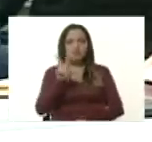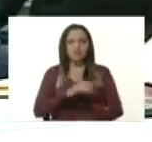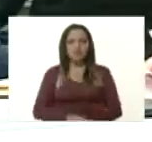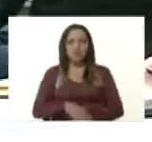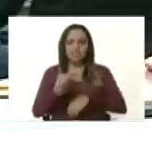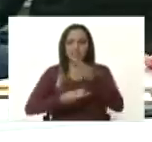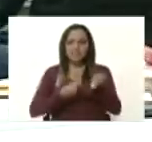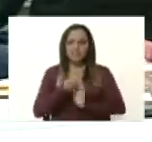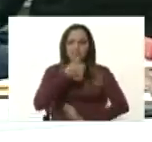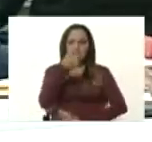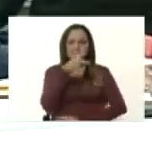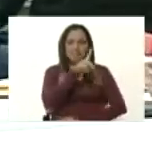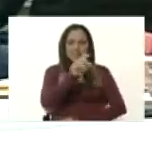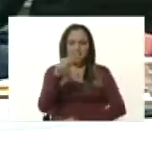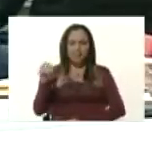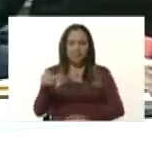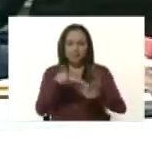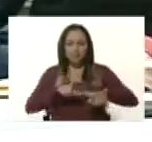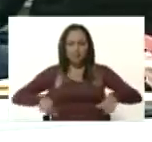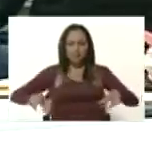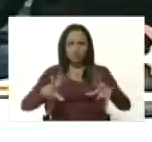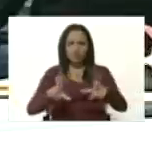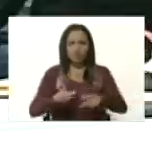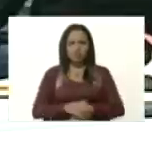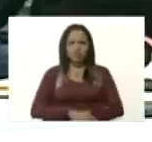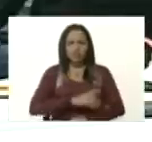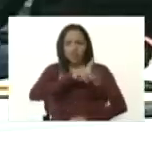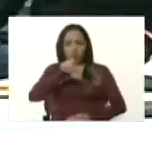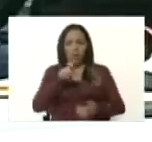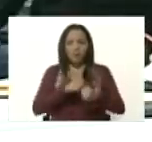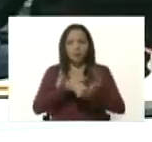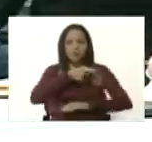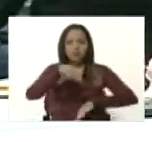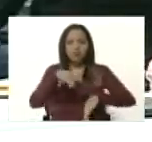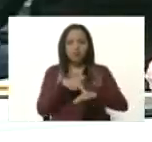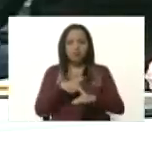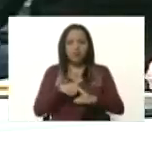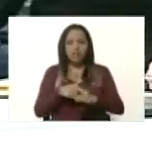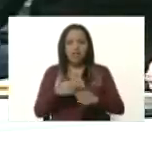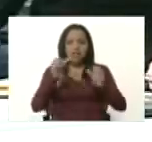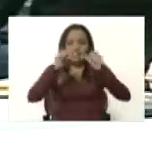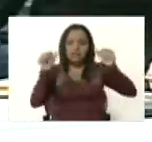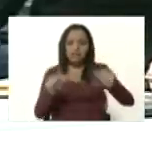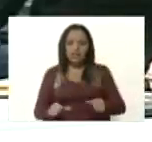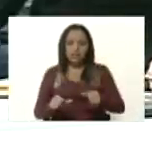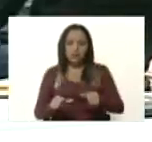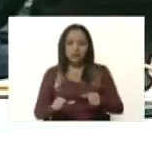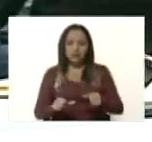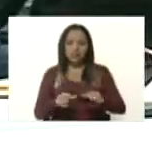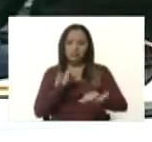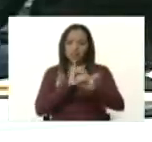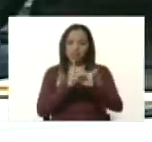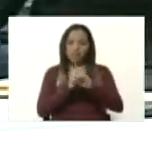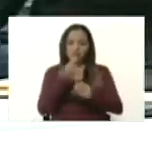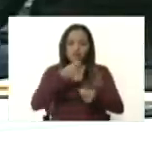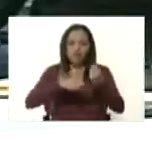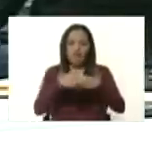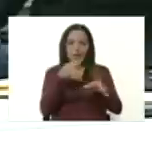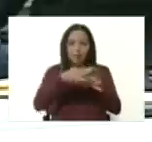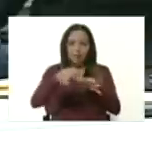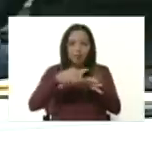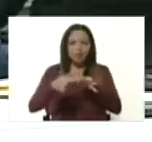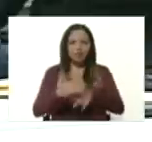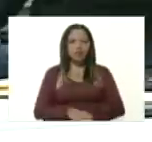en más de 100.000 comercios a nivel nacional al sistema de la criptomoneda, el